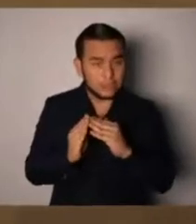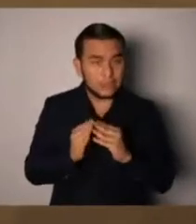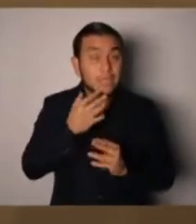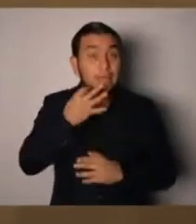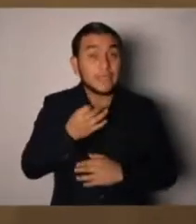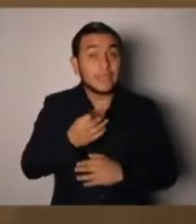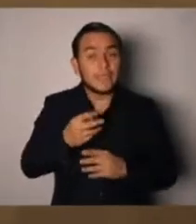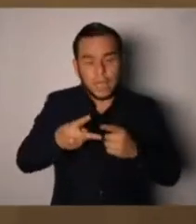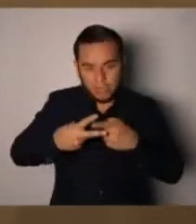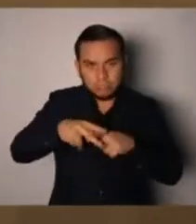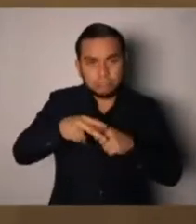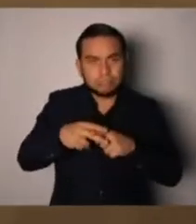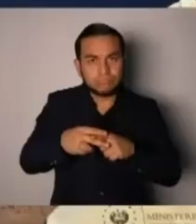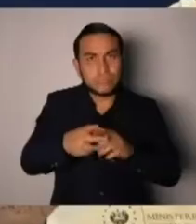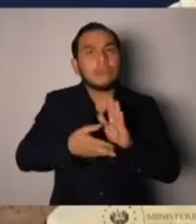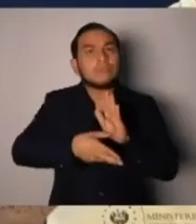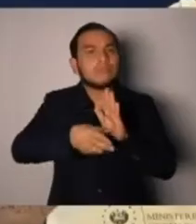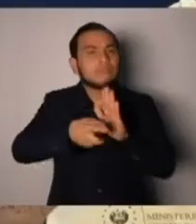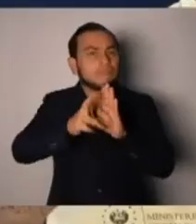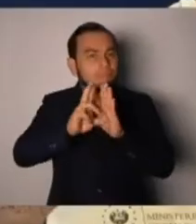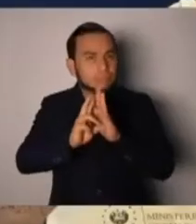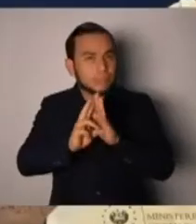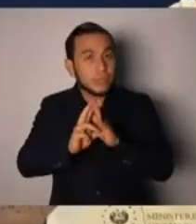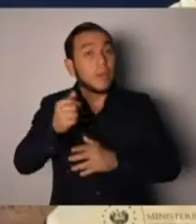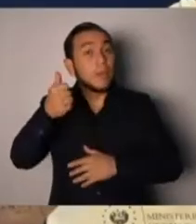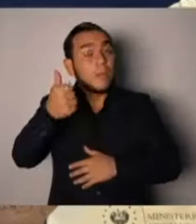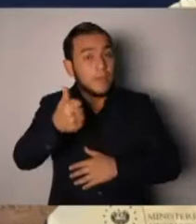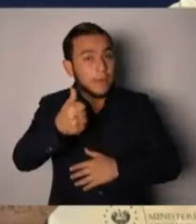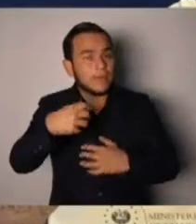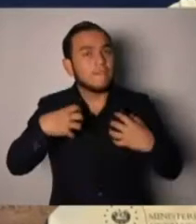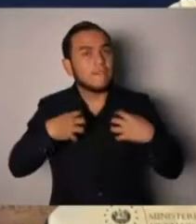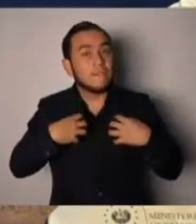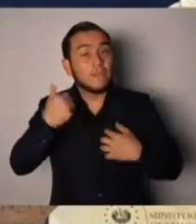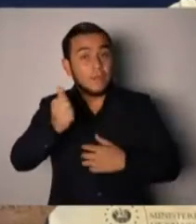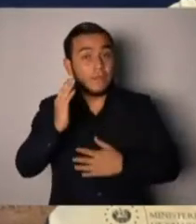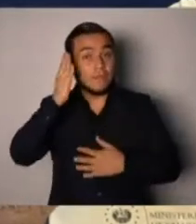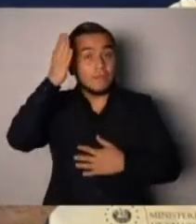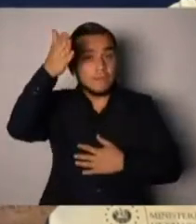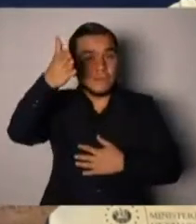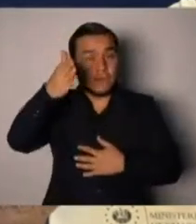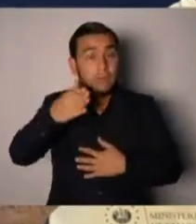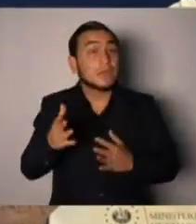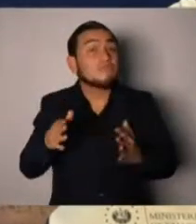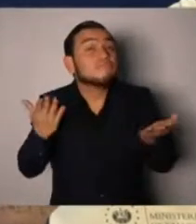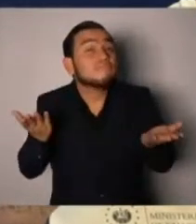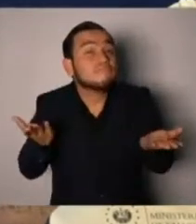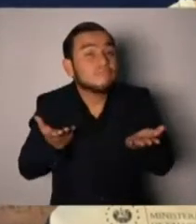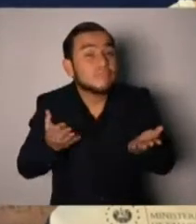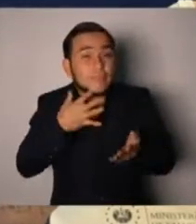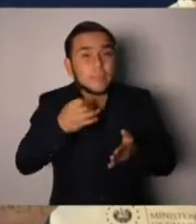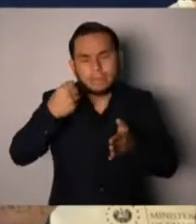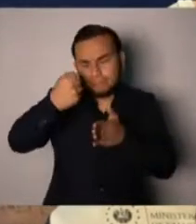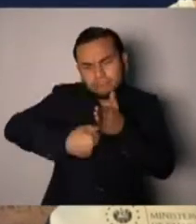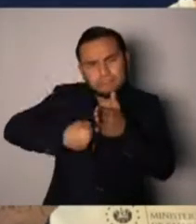preparación tengan una buena vida tengan un buen futuro y para ellos sigamos luchando